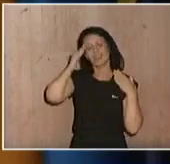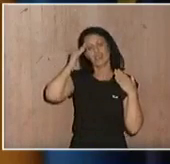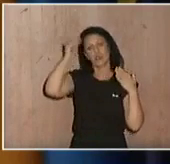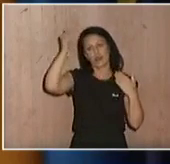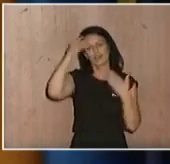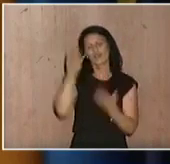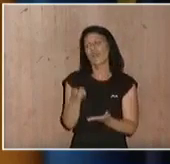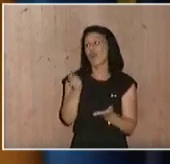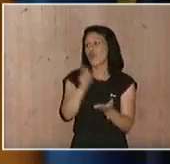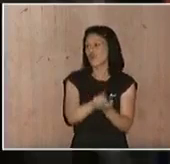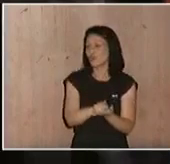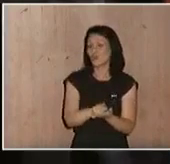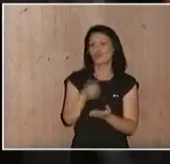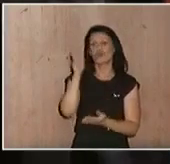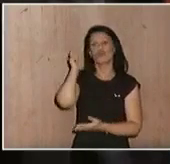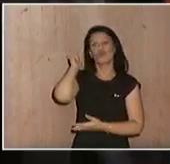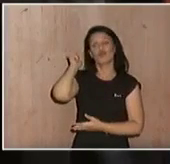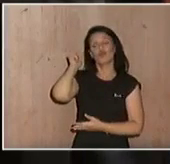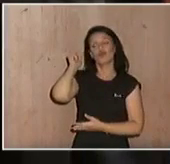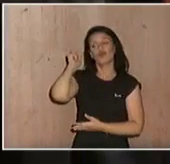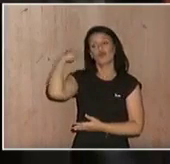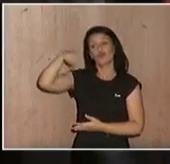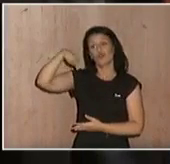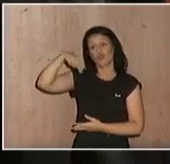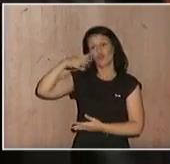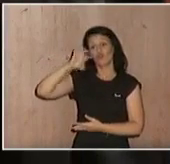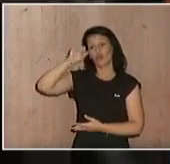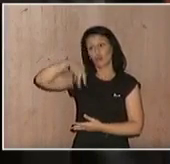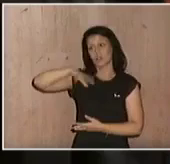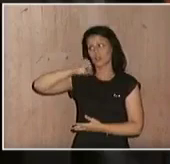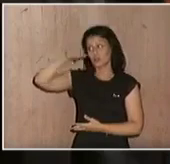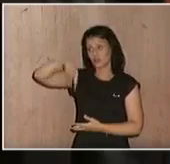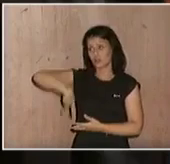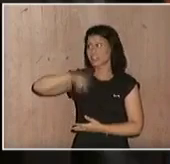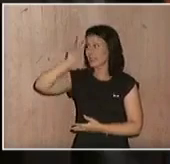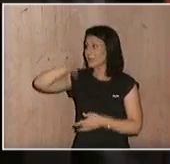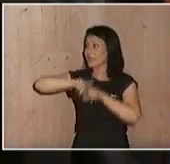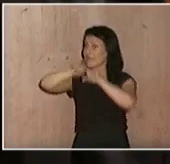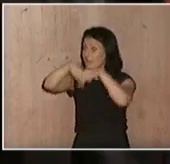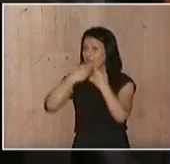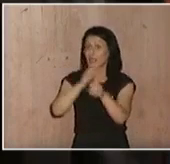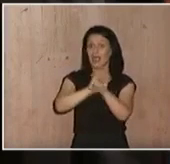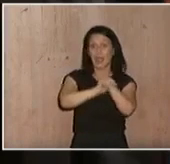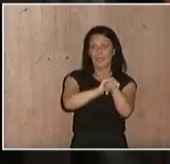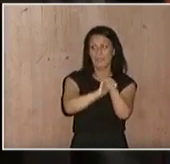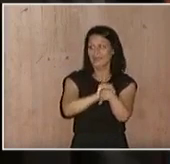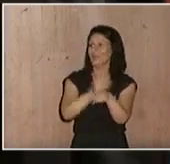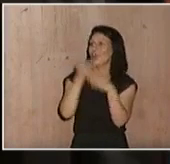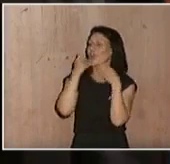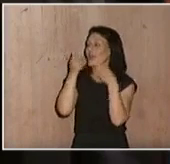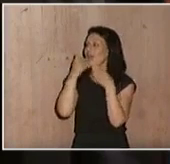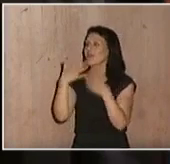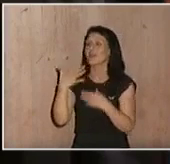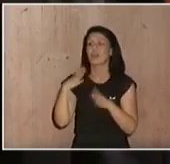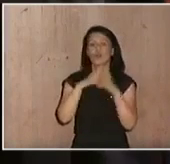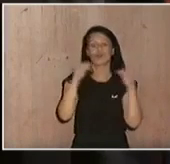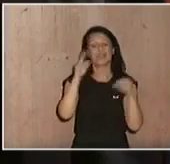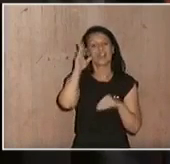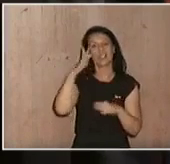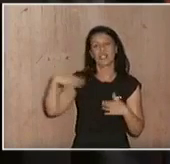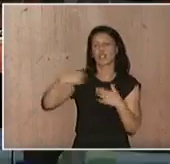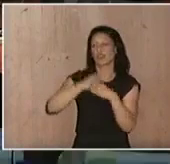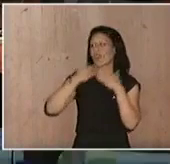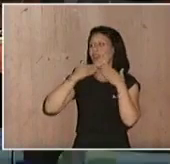enhorabuena de nuevo, doctor Thompson, que hago extensiva a sus familiares y amigos y a toda la Universidad de